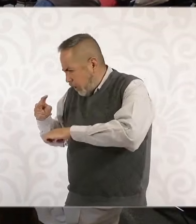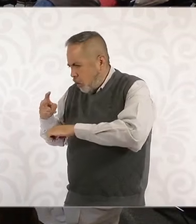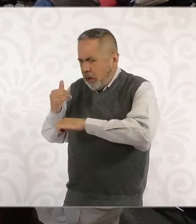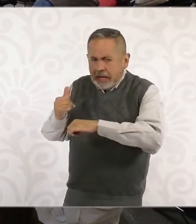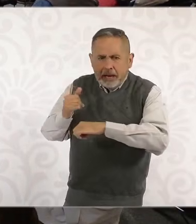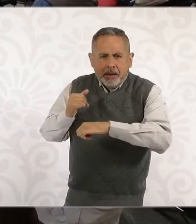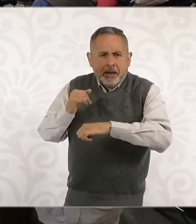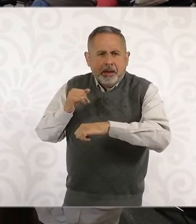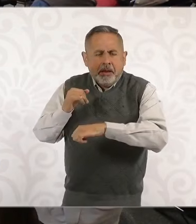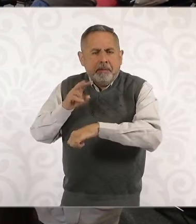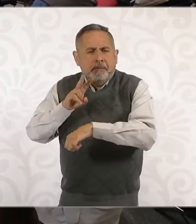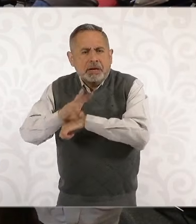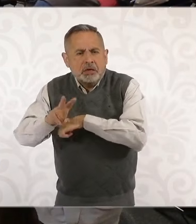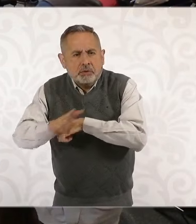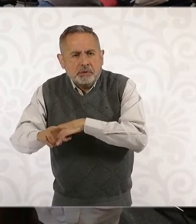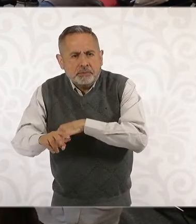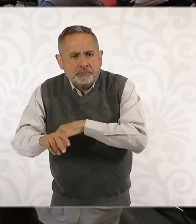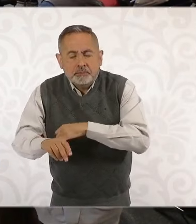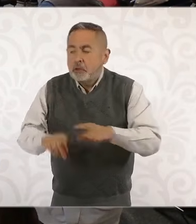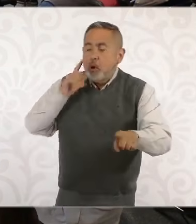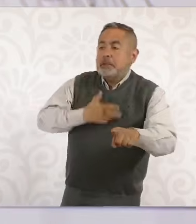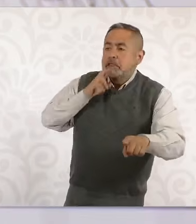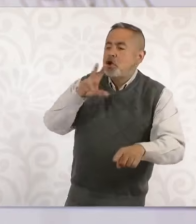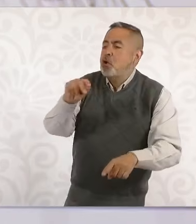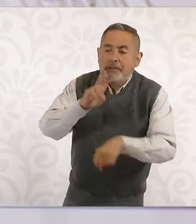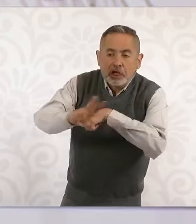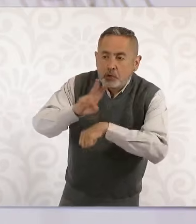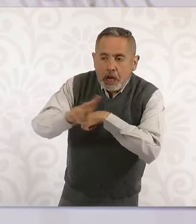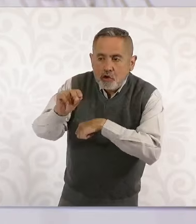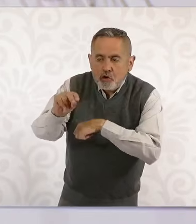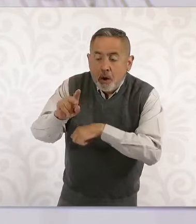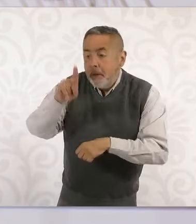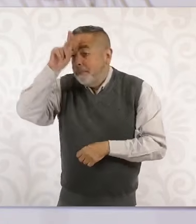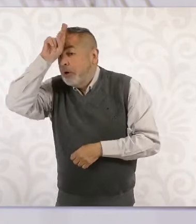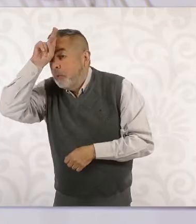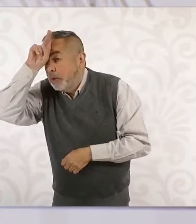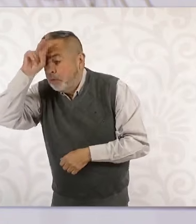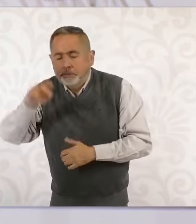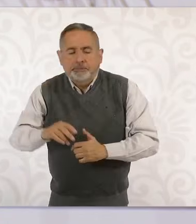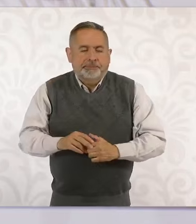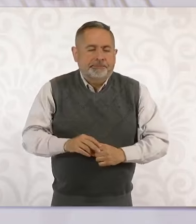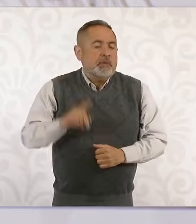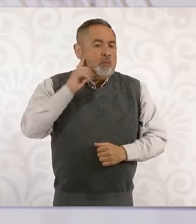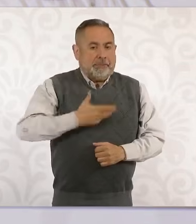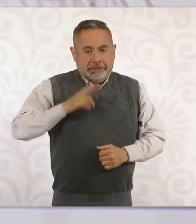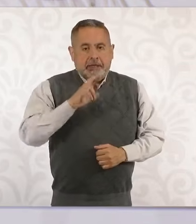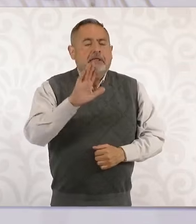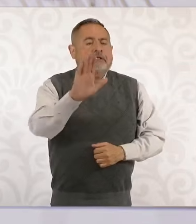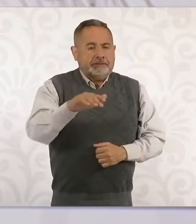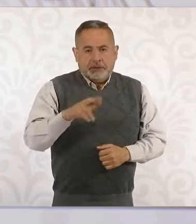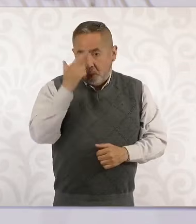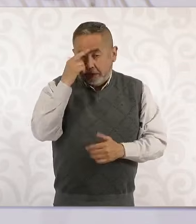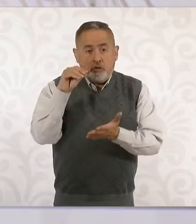Venezuela, y ¿a qué se refiere? No, es de Perú. Perdón, porque dijiste Venezuela. Perdón. Recuerden que todavía sigue